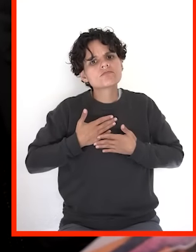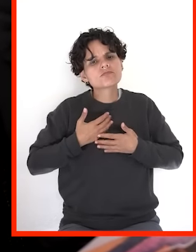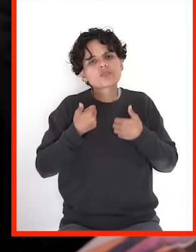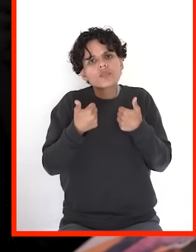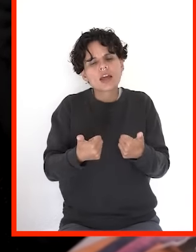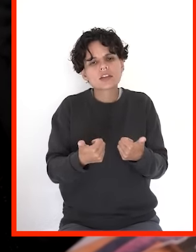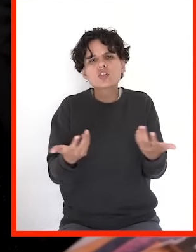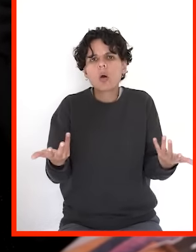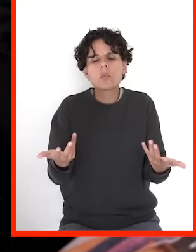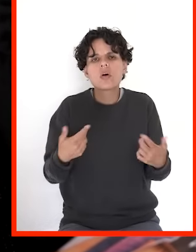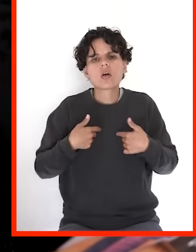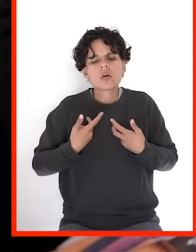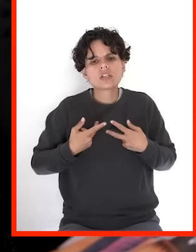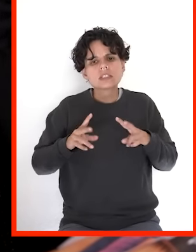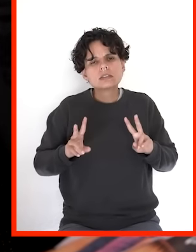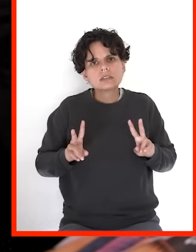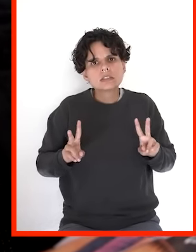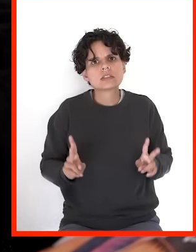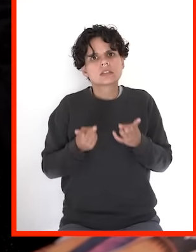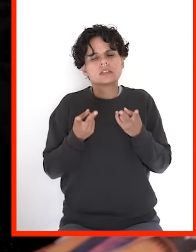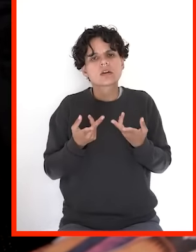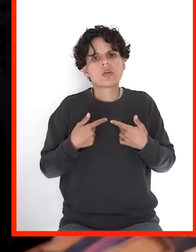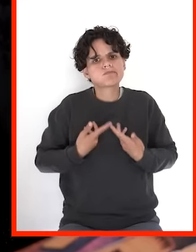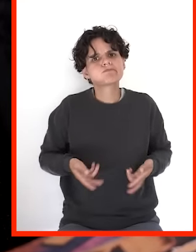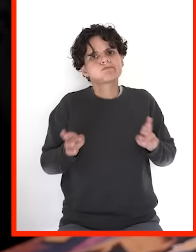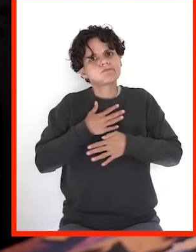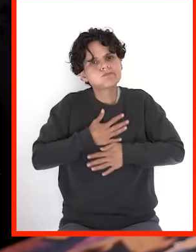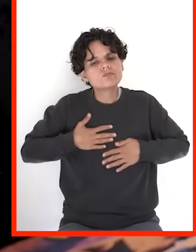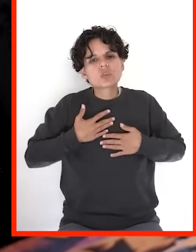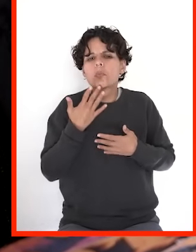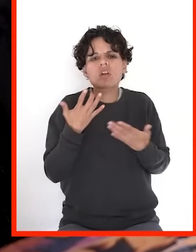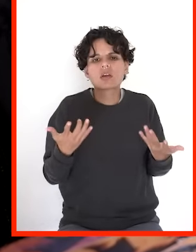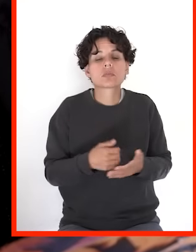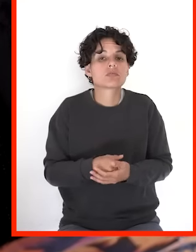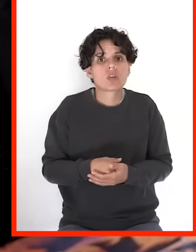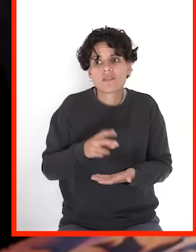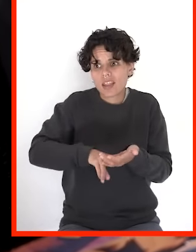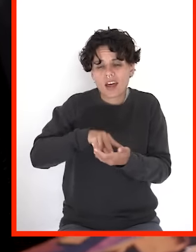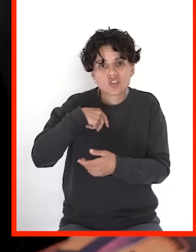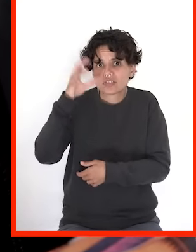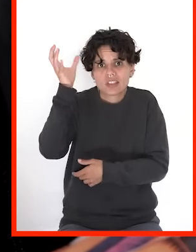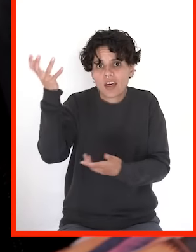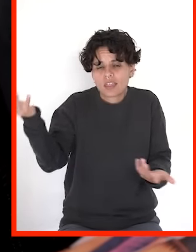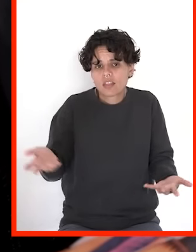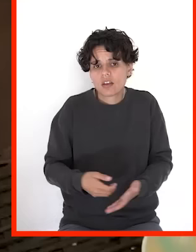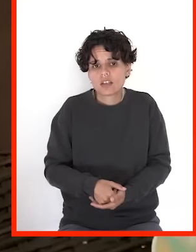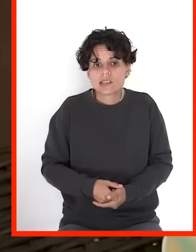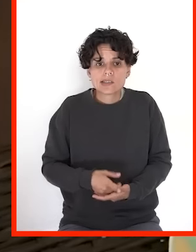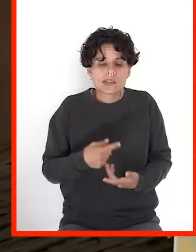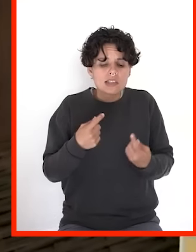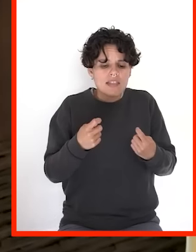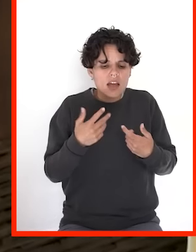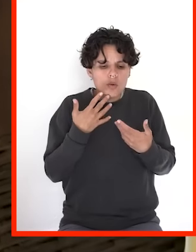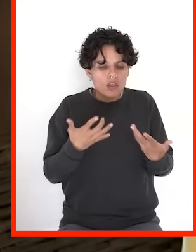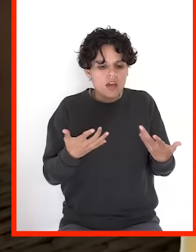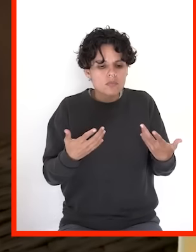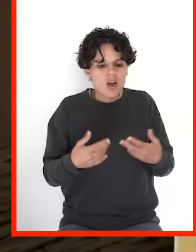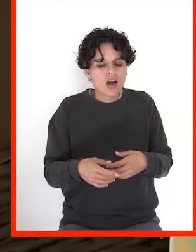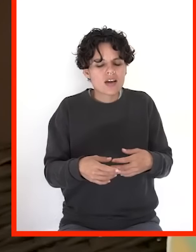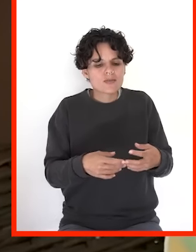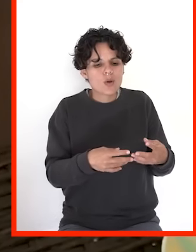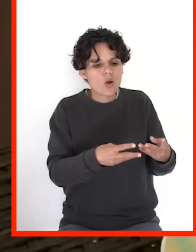¿Cómo te reponís? ¿Cómo lográs entender esto? ¿Por qué pasan las cosas? Tratar de vivir con la noticia nomás,